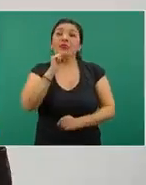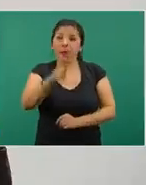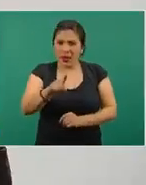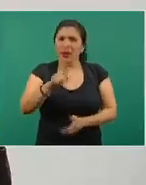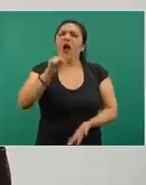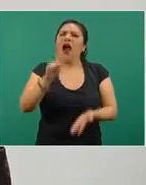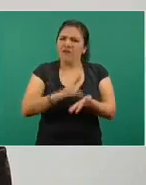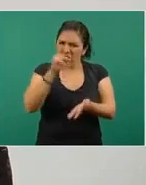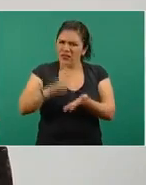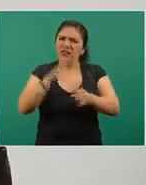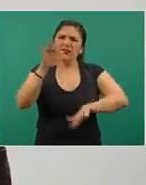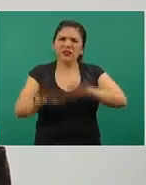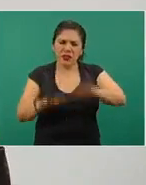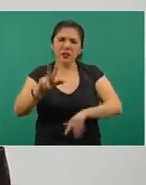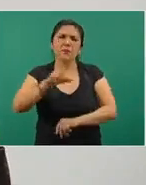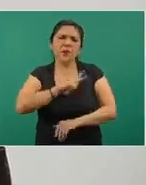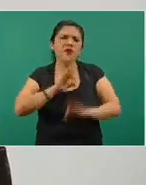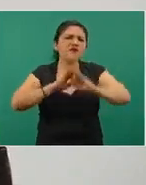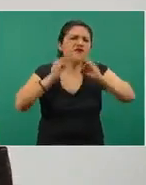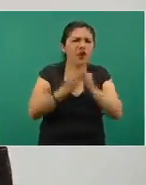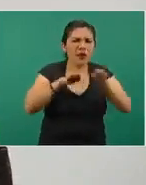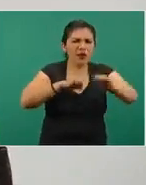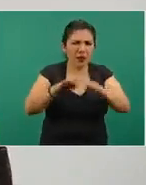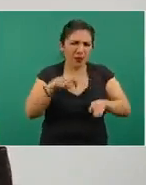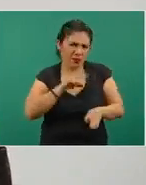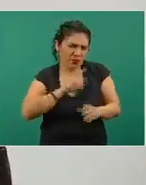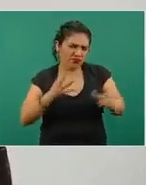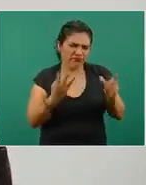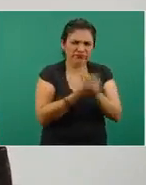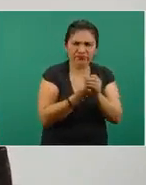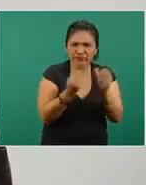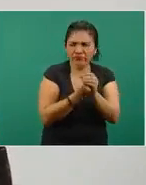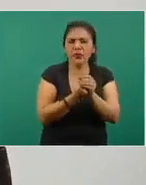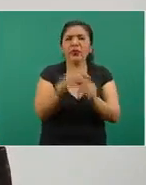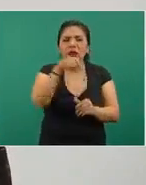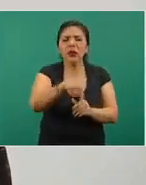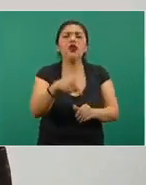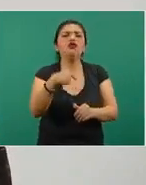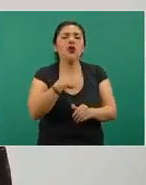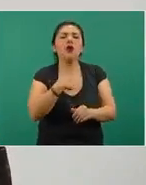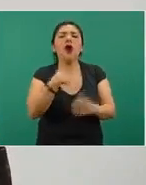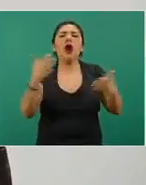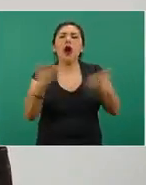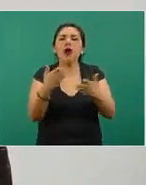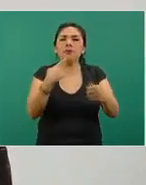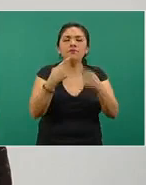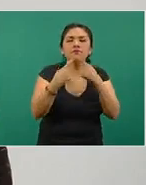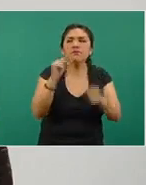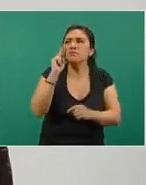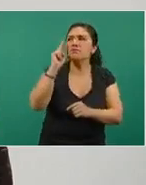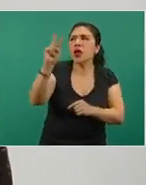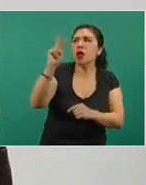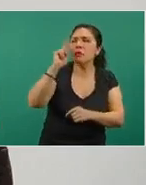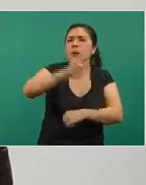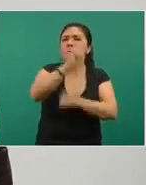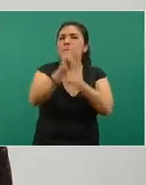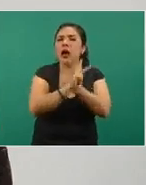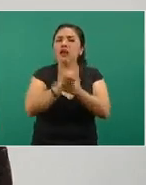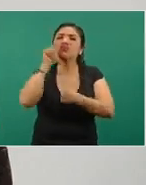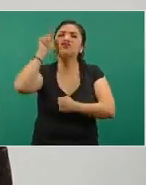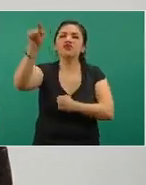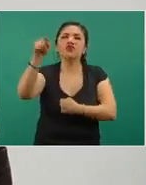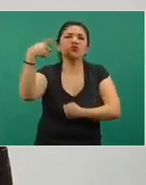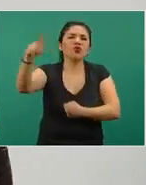veces, como parte de nuestra metodología interna, nos dirigimos a los países, a sus propios